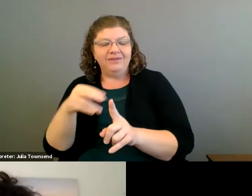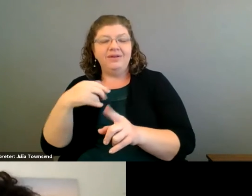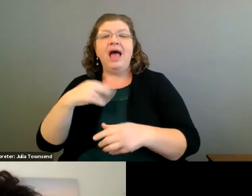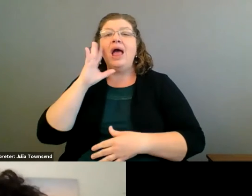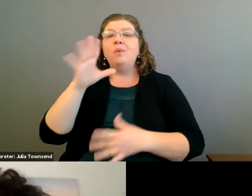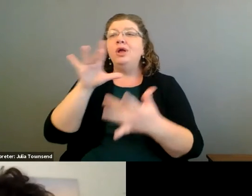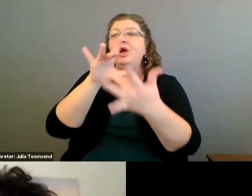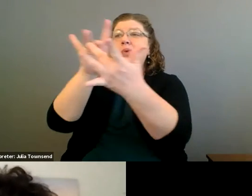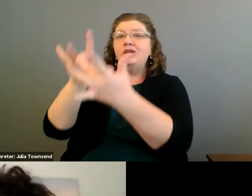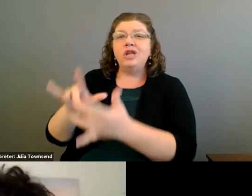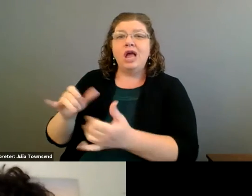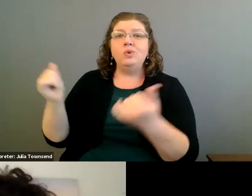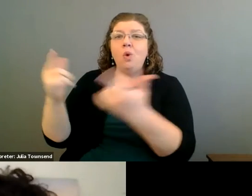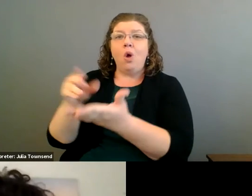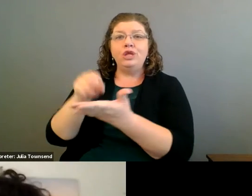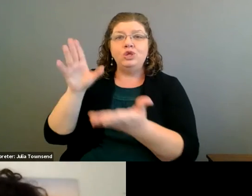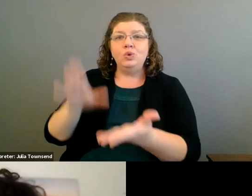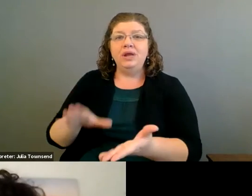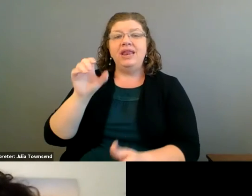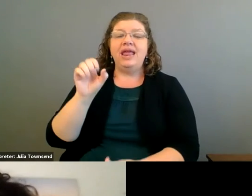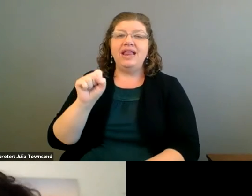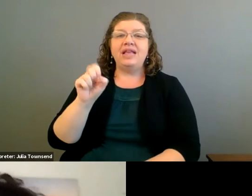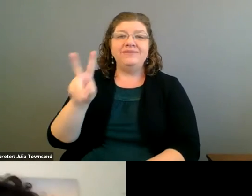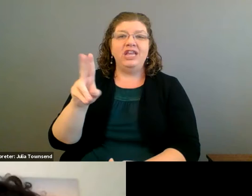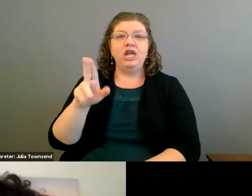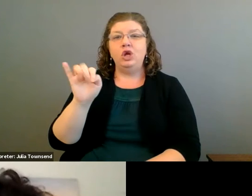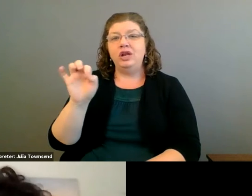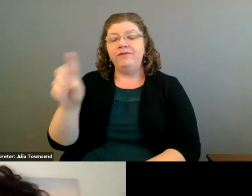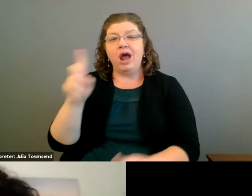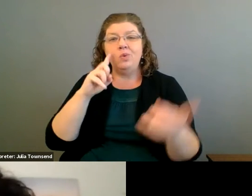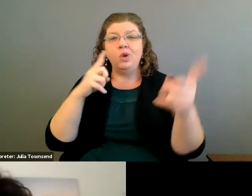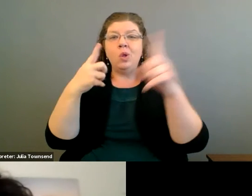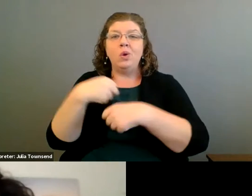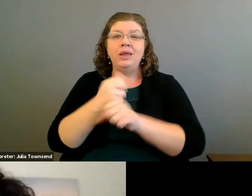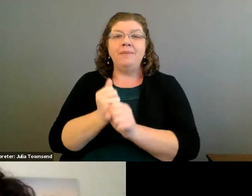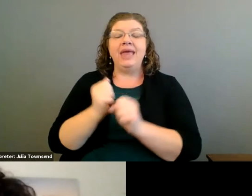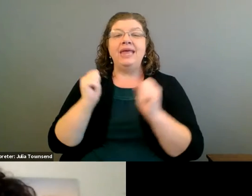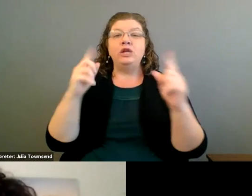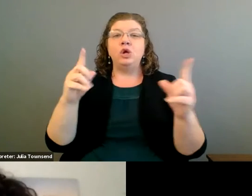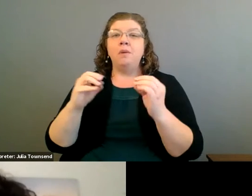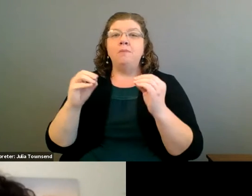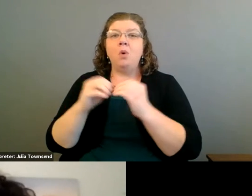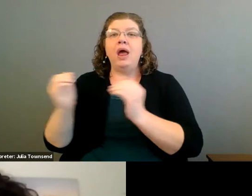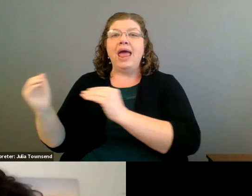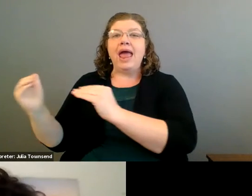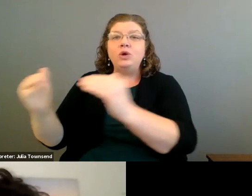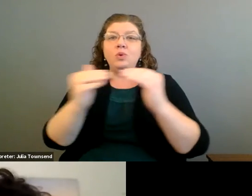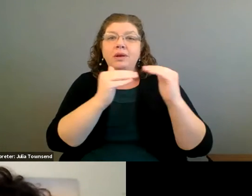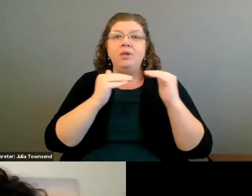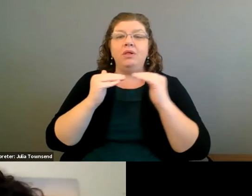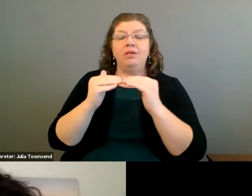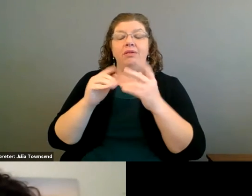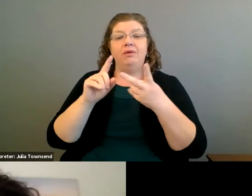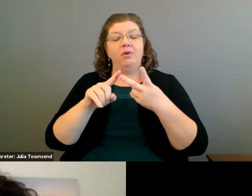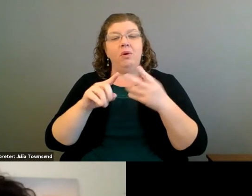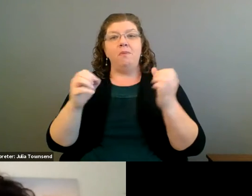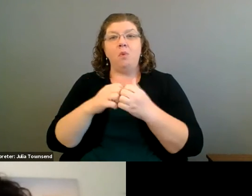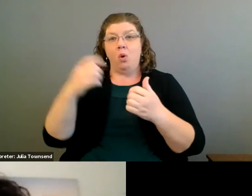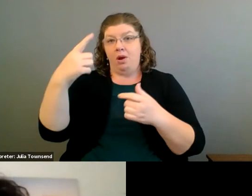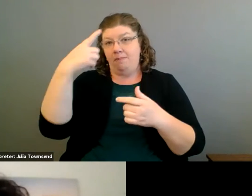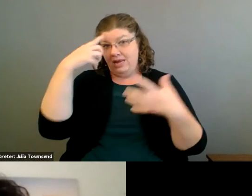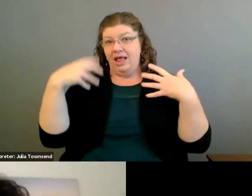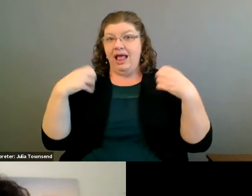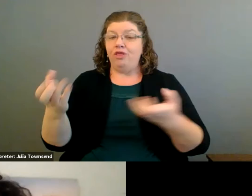de los estudiantes, y me voy a poner en contacto con todos los estudiantes del distrito para que la educación sea